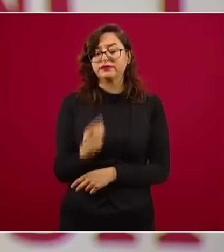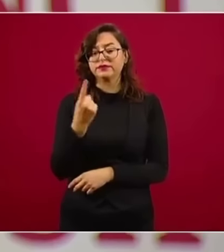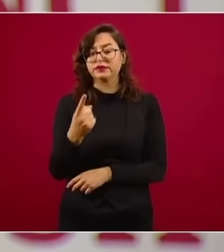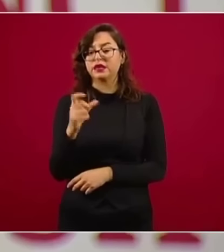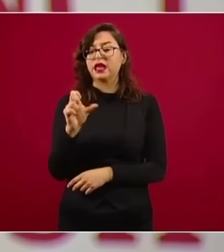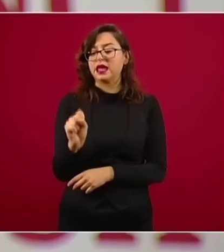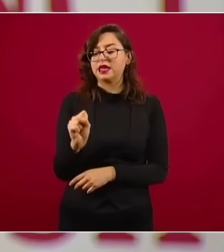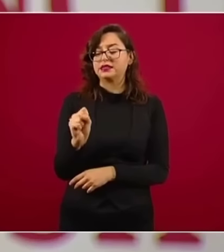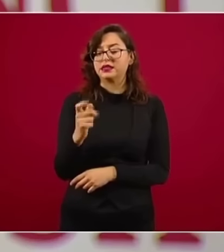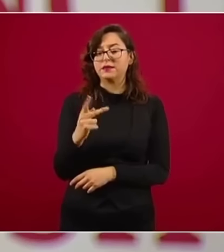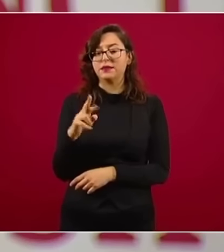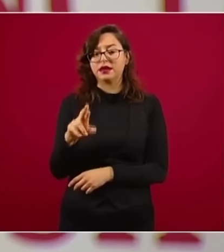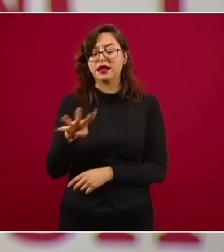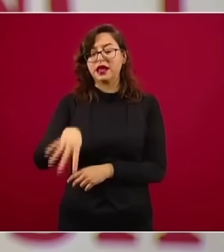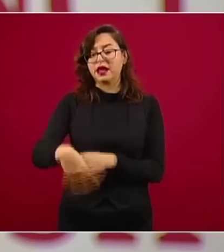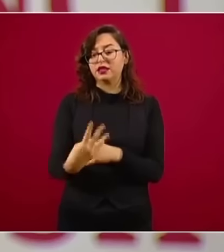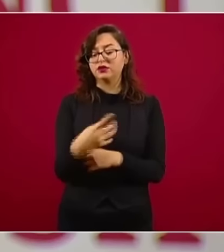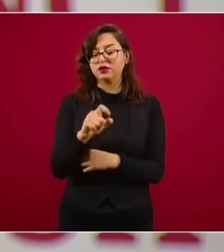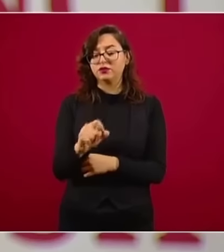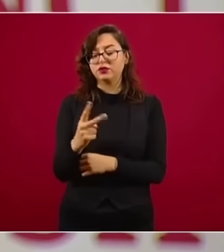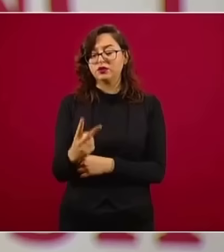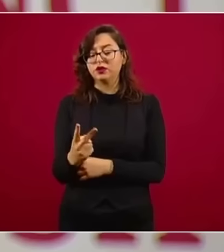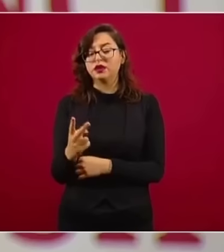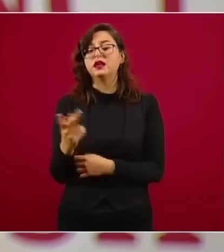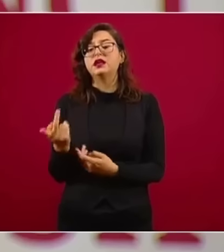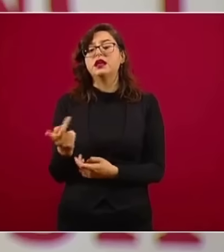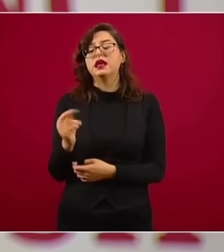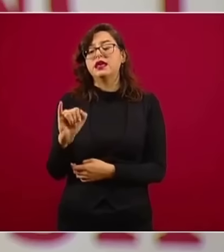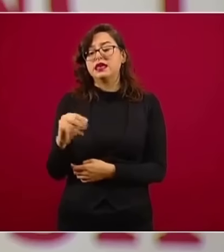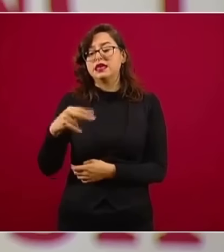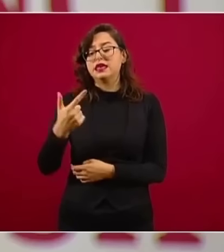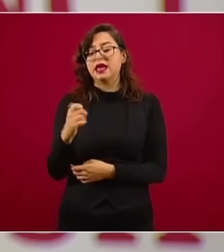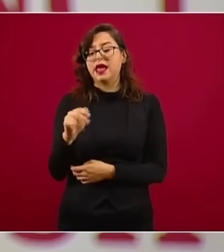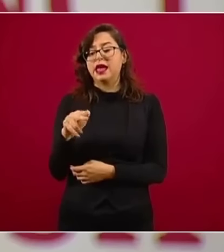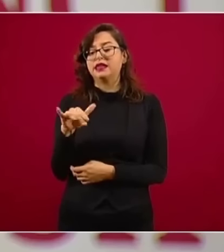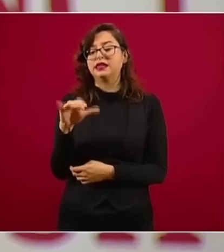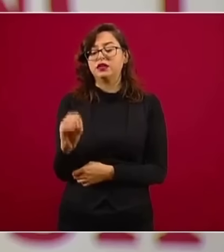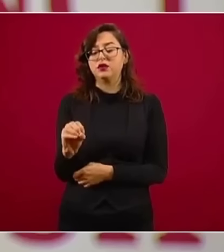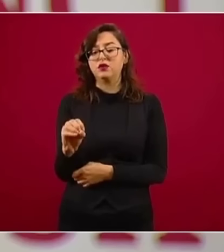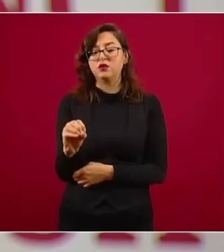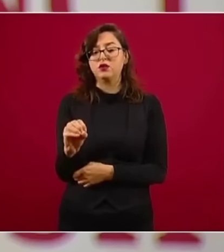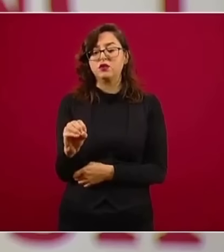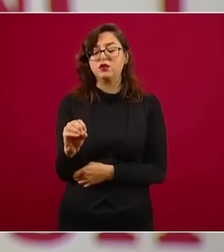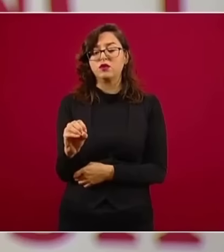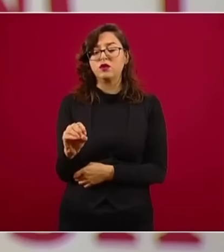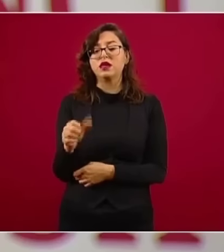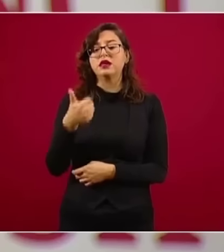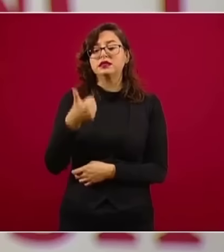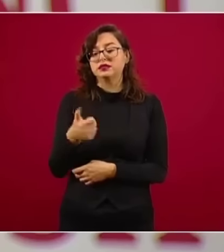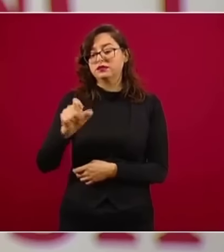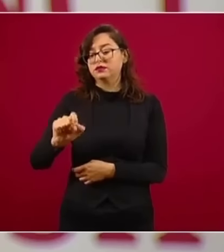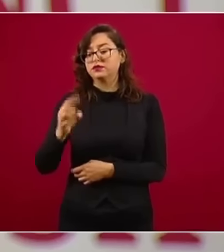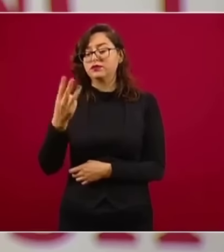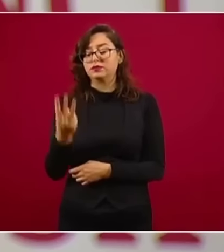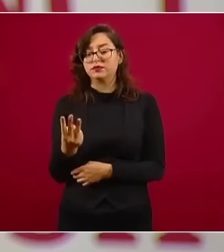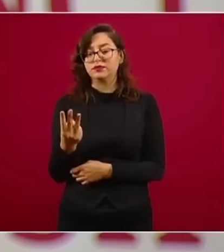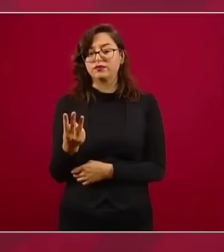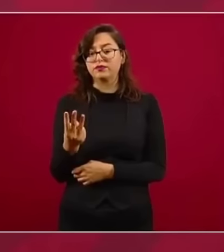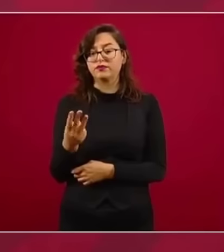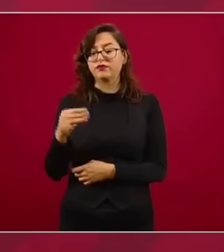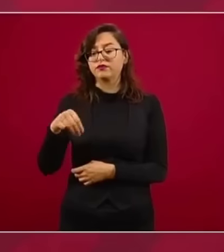SPR, el 14.2 de Ingenio Televisión y el 6.3